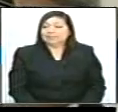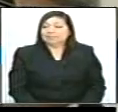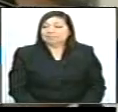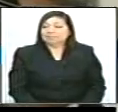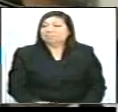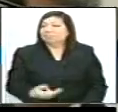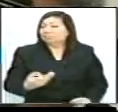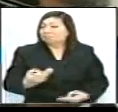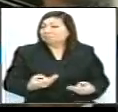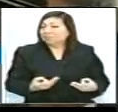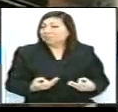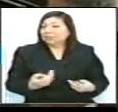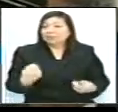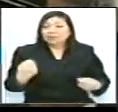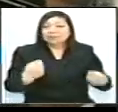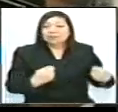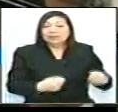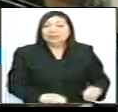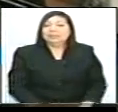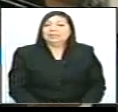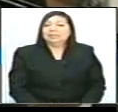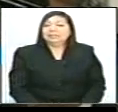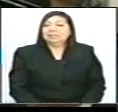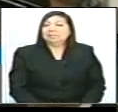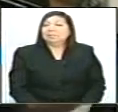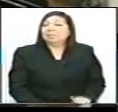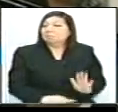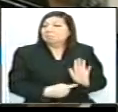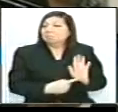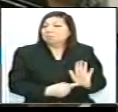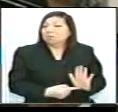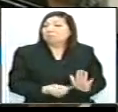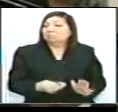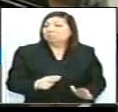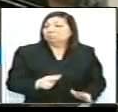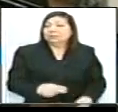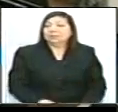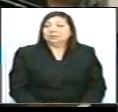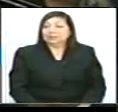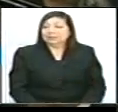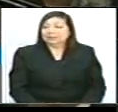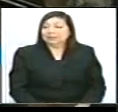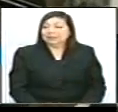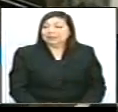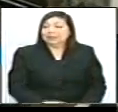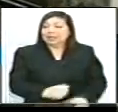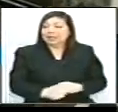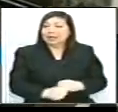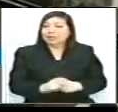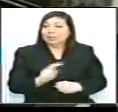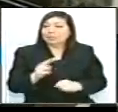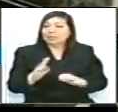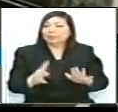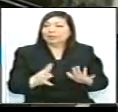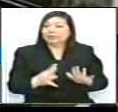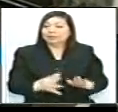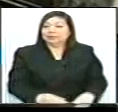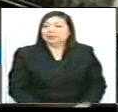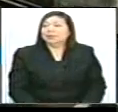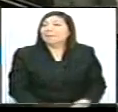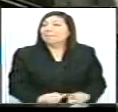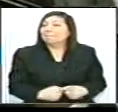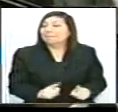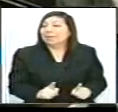El presupuesto de inversiones aparentemente se ha incrementado en relación al año 2019,